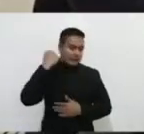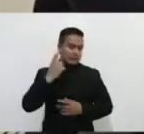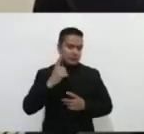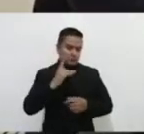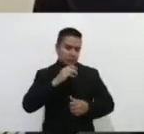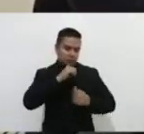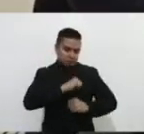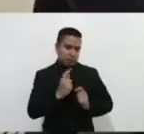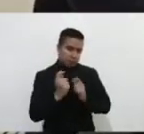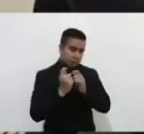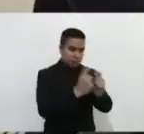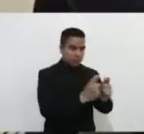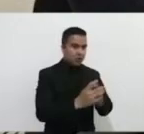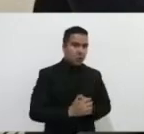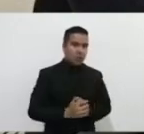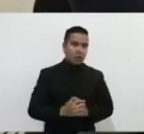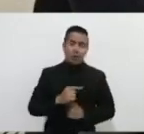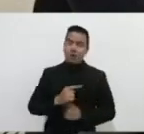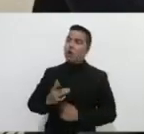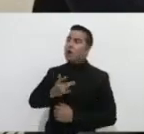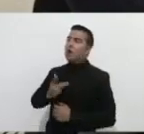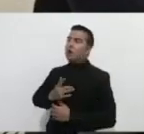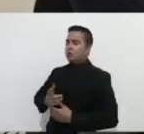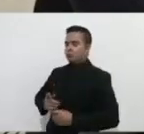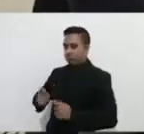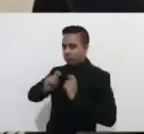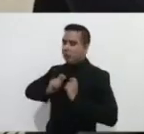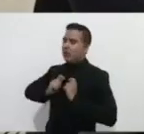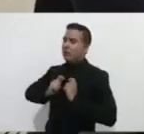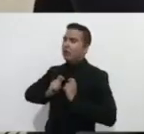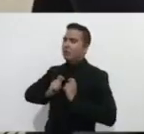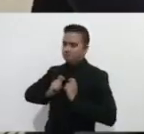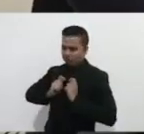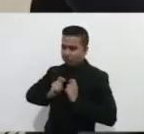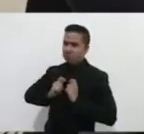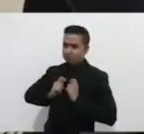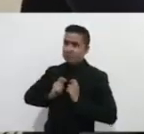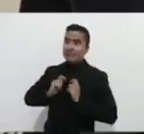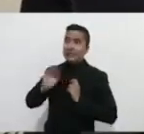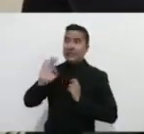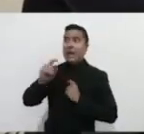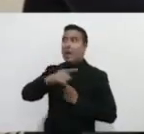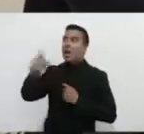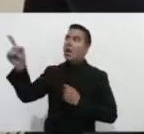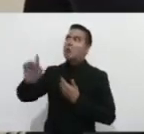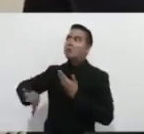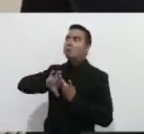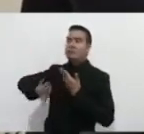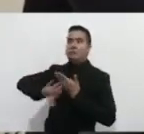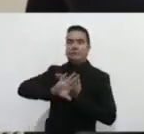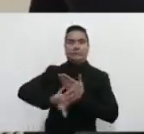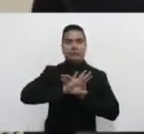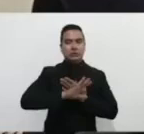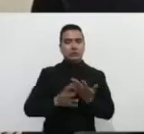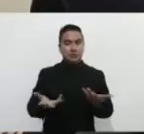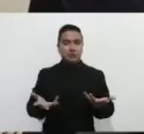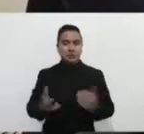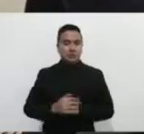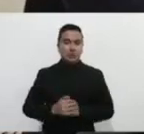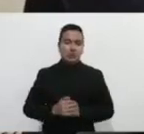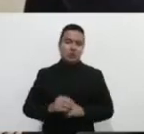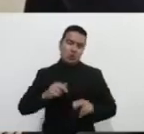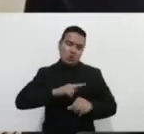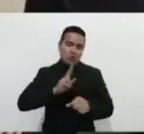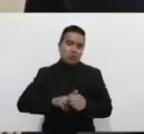cargo, pues seguro te encontraste con mucha oposición. No sé si de tus compañeros, pero sí seguramente del exterior, ¿no?